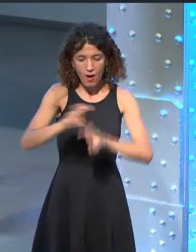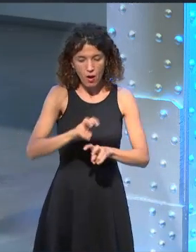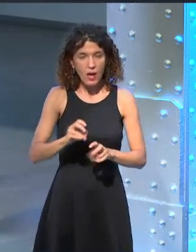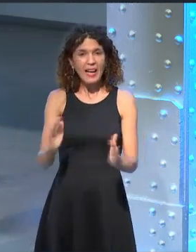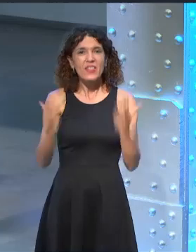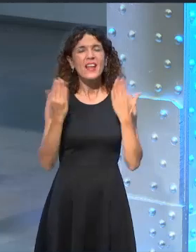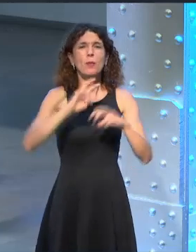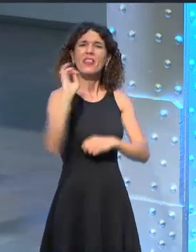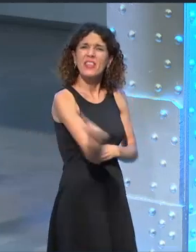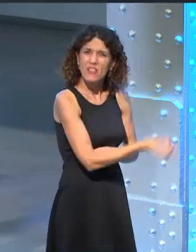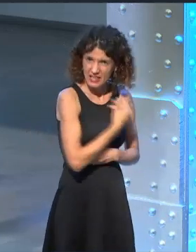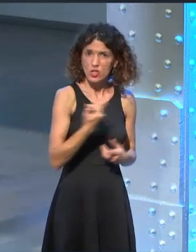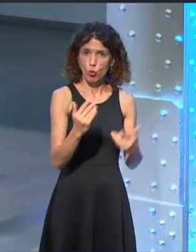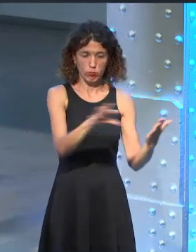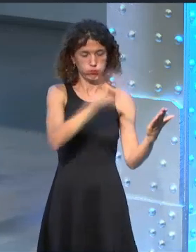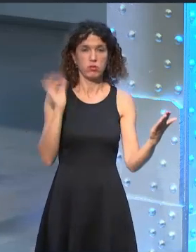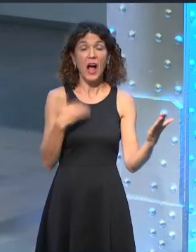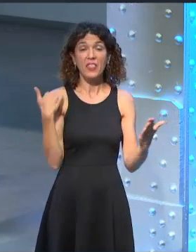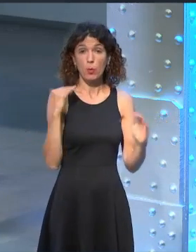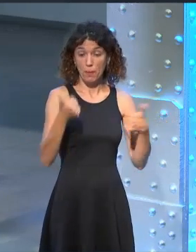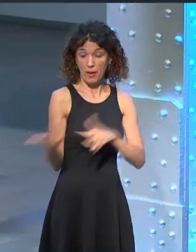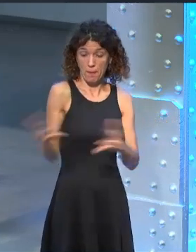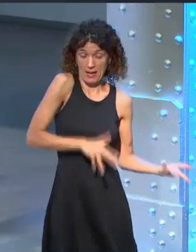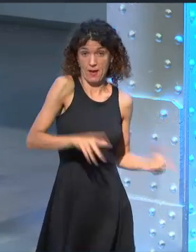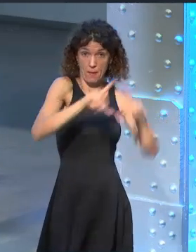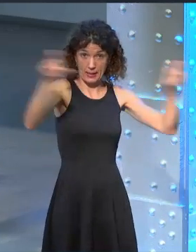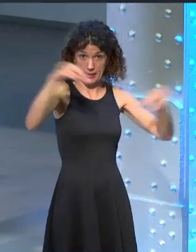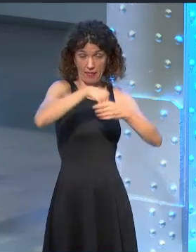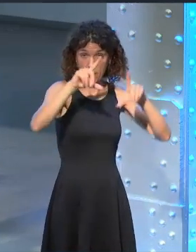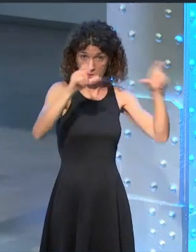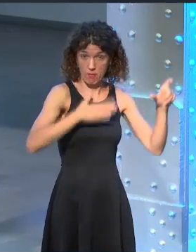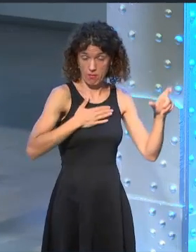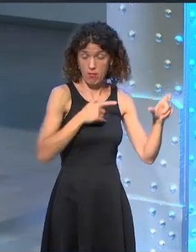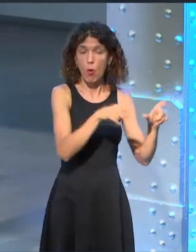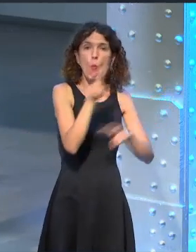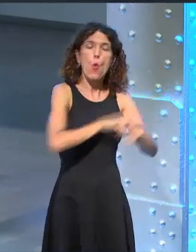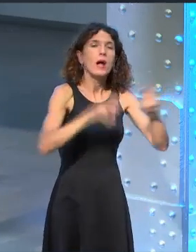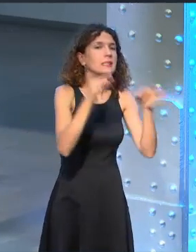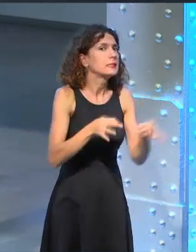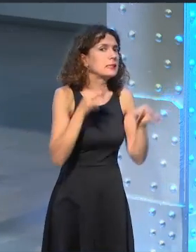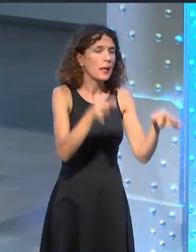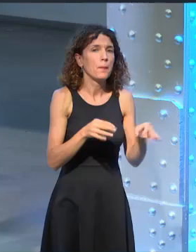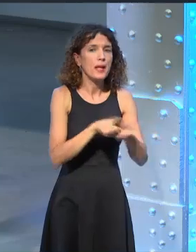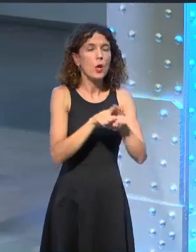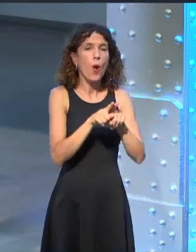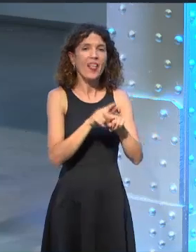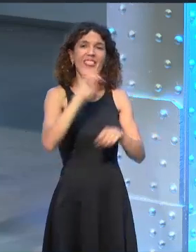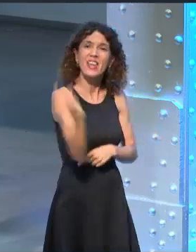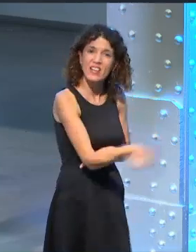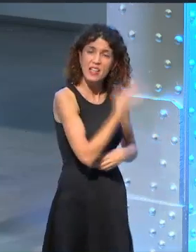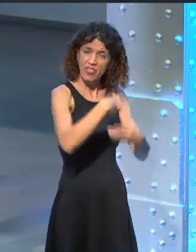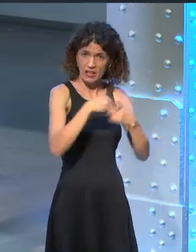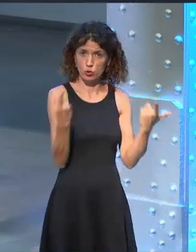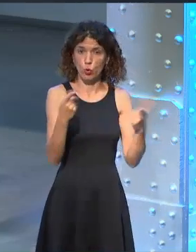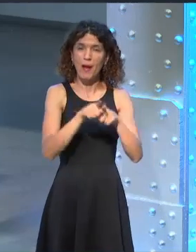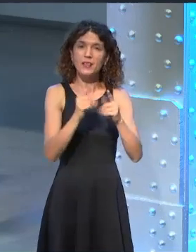más diverso. Y es algo que nosotros, pues desde hace poquito hemos implementado también en la compañía, ¿no? El buscar siempre esta diversidad para que, bueno, pues